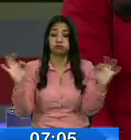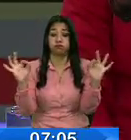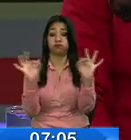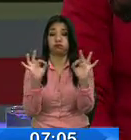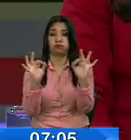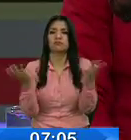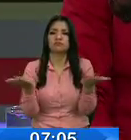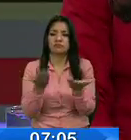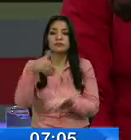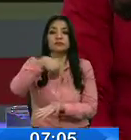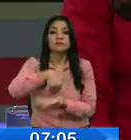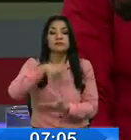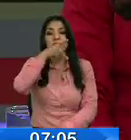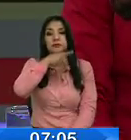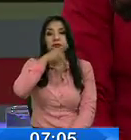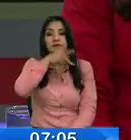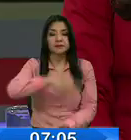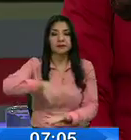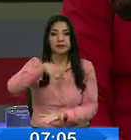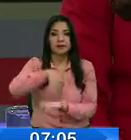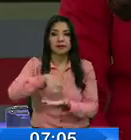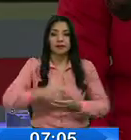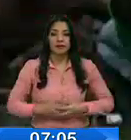centro de Puerto Viejo, en la provincia de Manabí.